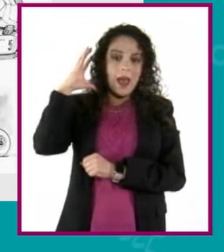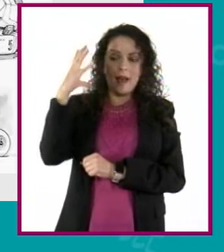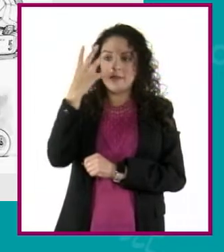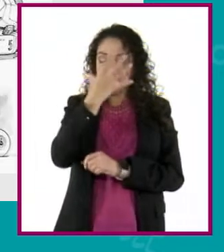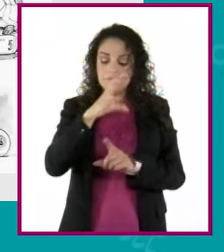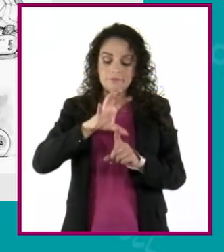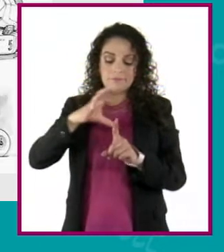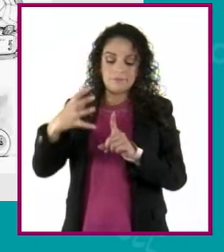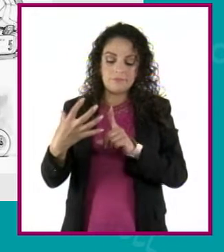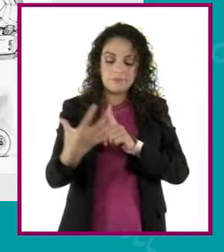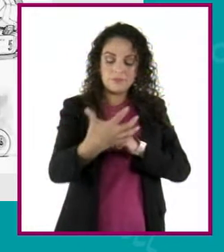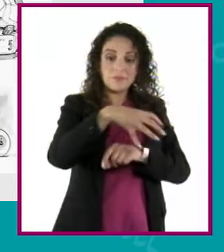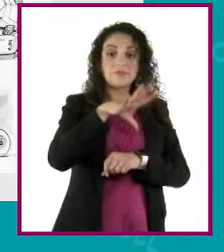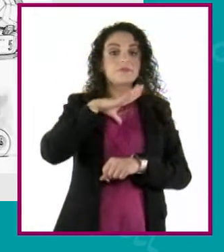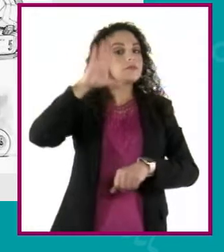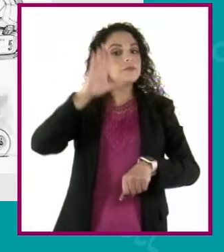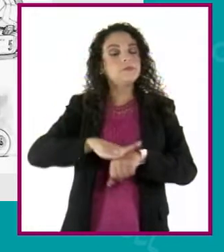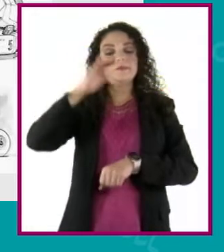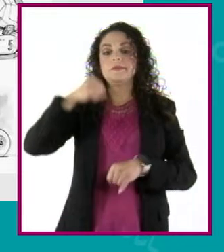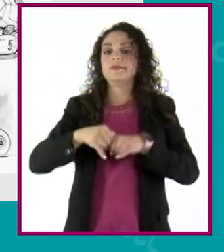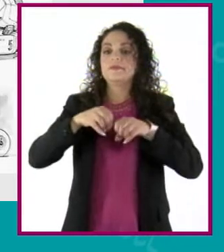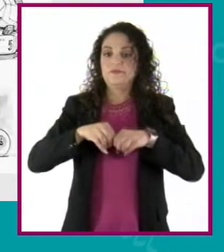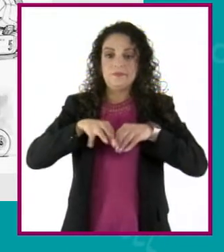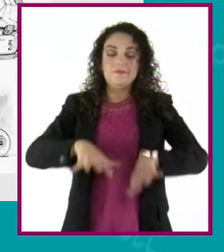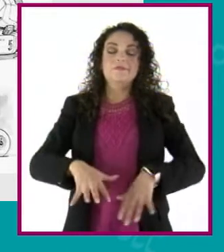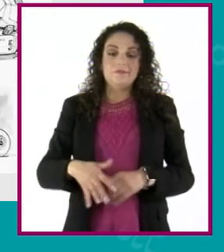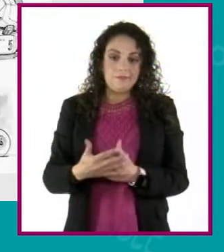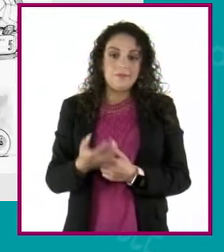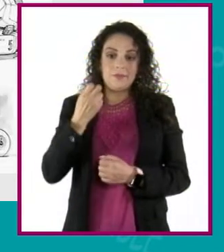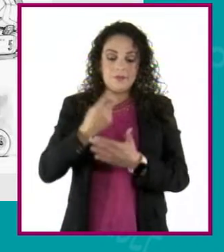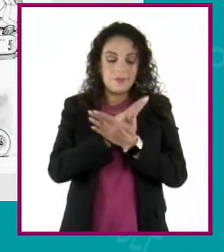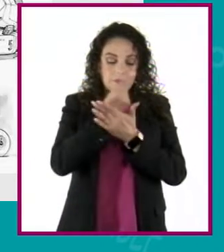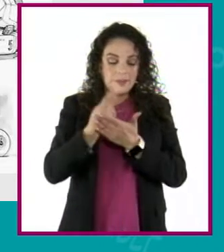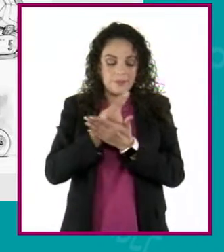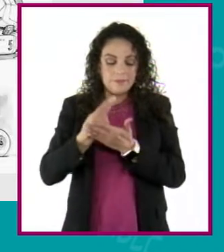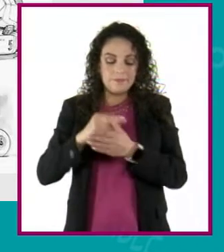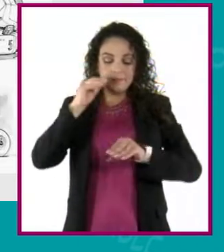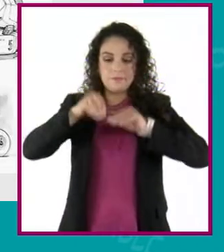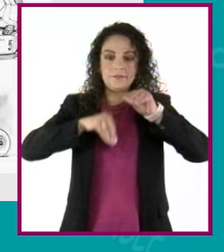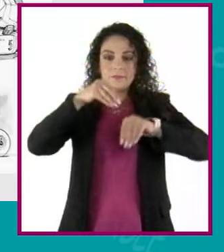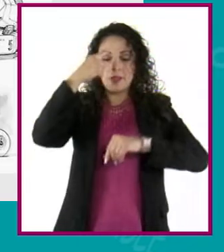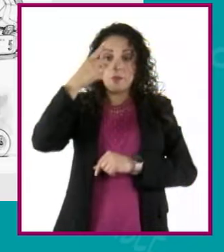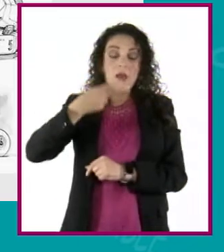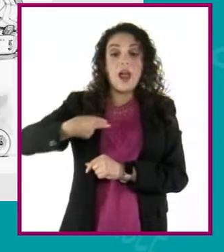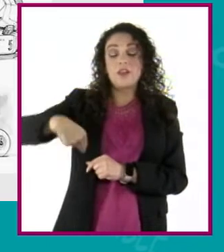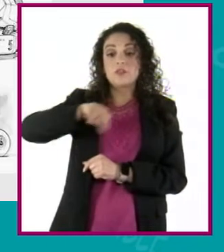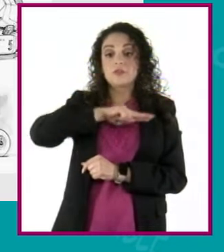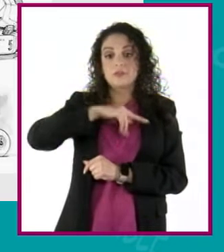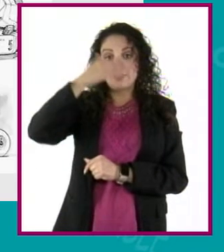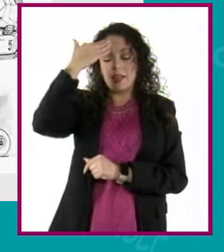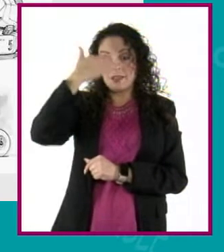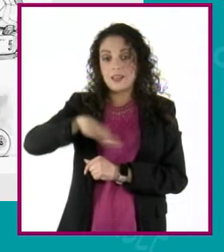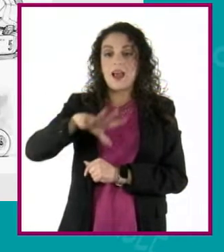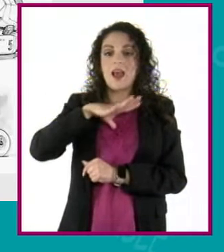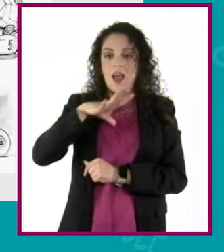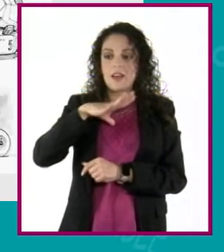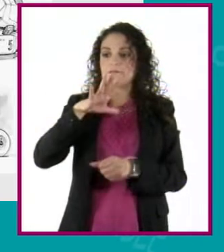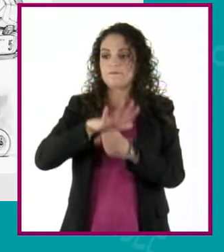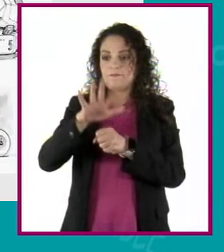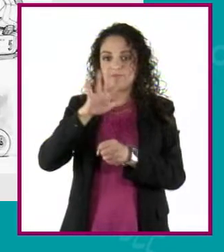la mayor información. Entonces esta fue como la idea que se hizo para que nosotros pudiéramos tener la mayor información de un